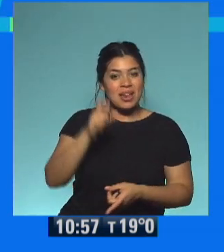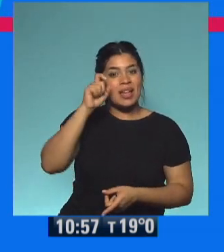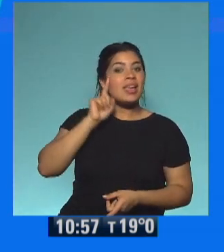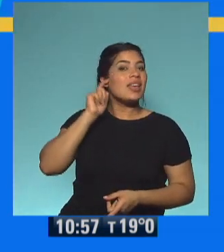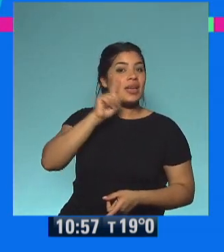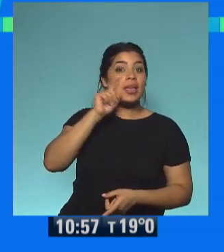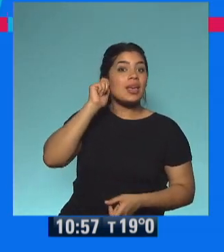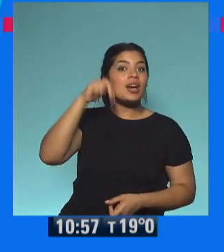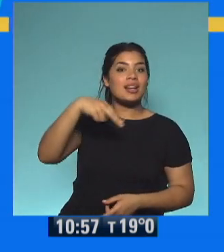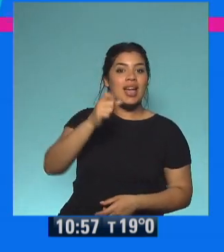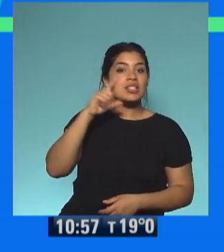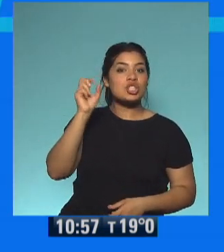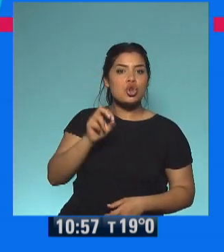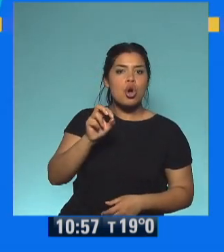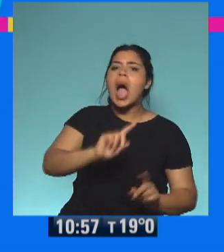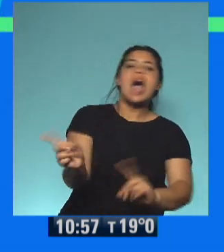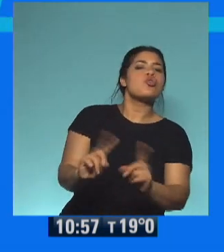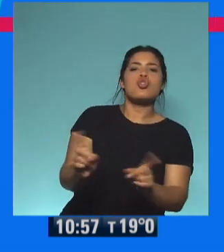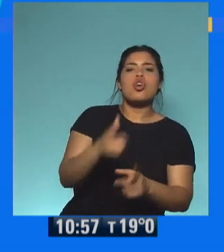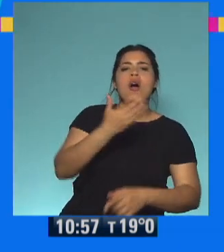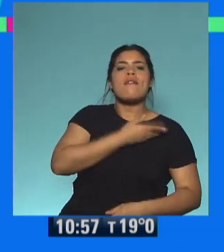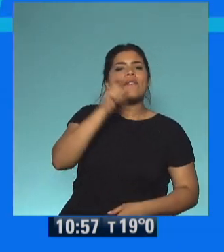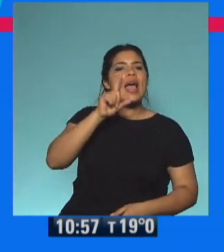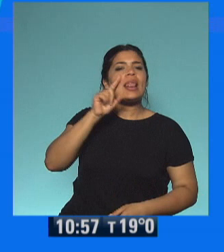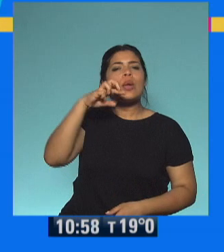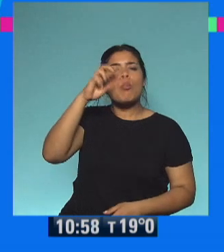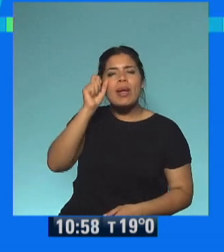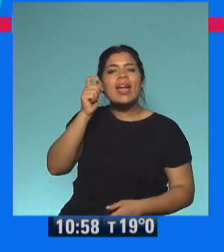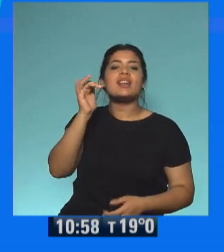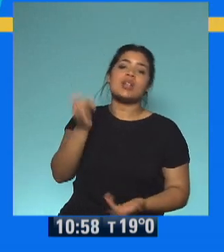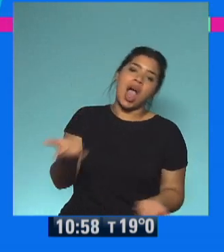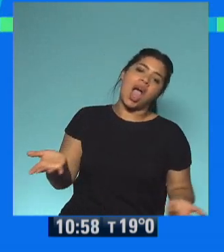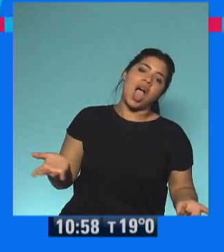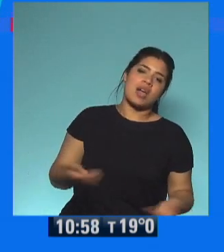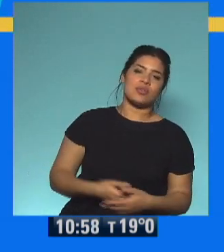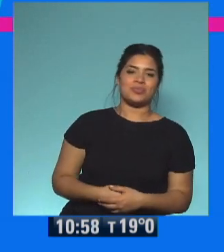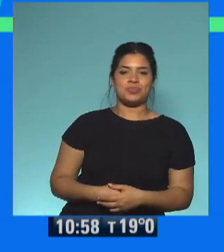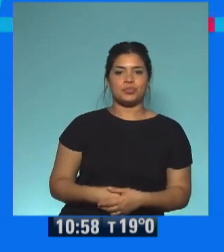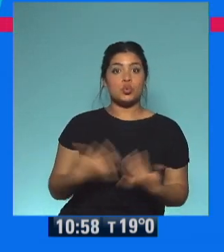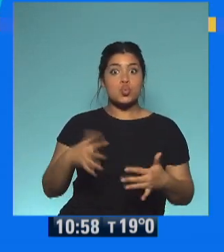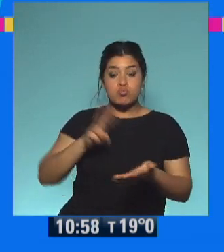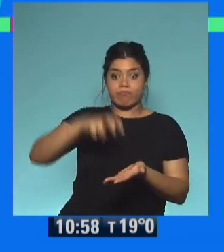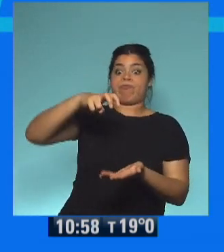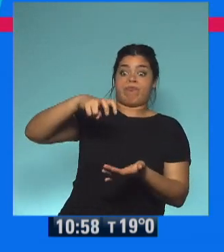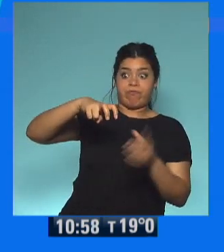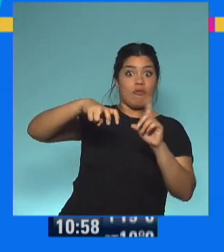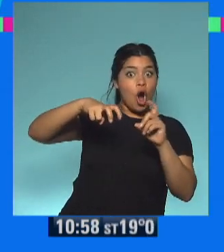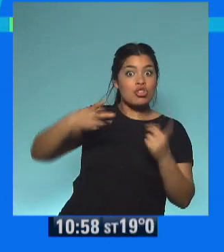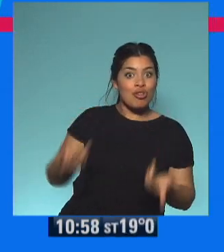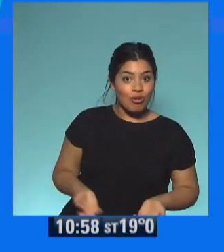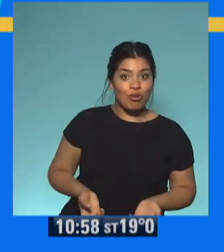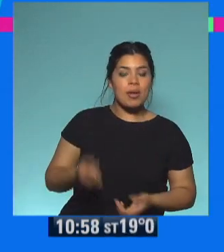Felipe! ¡Super Felipe! ¡Super Felipe! Ah. ¿No lo reconociste? El famoso Super Felipe. Está volando, ¿eh? Sí, está volando.